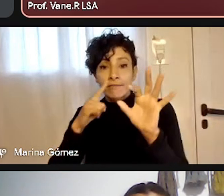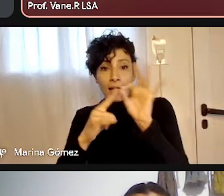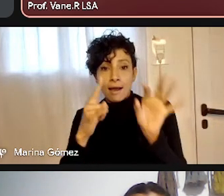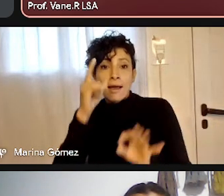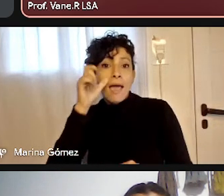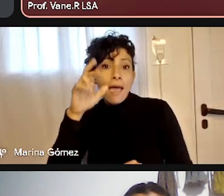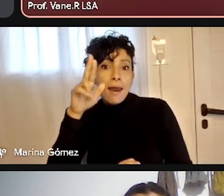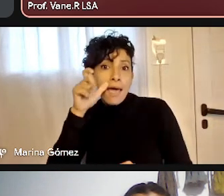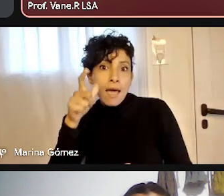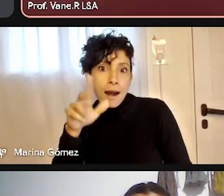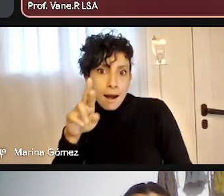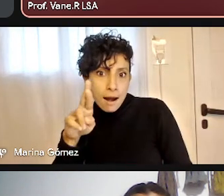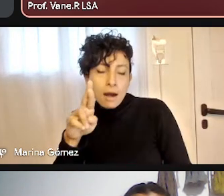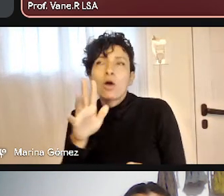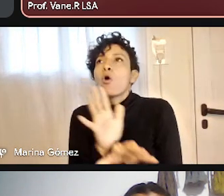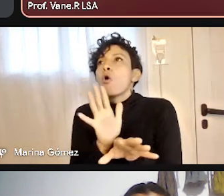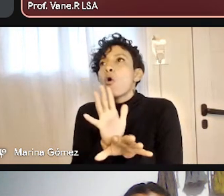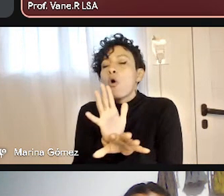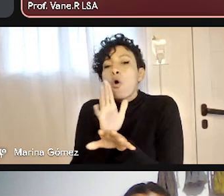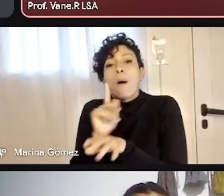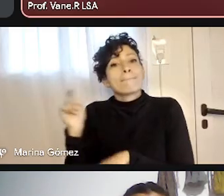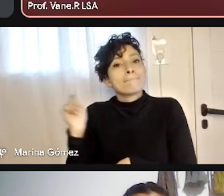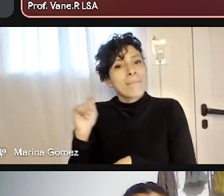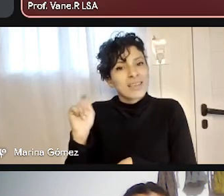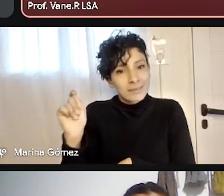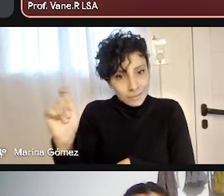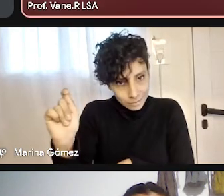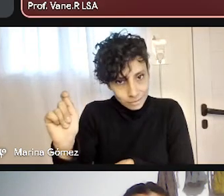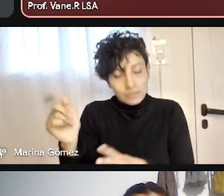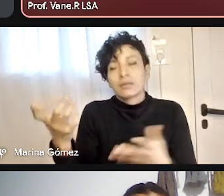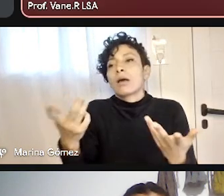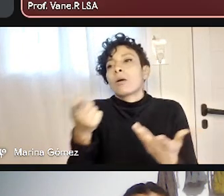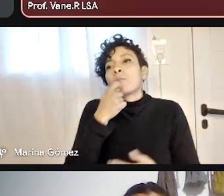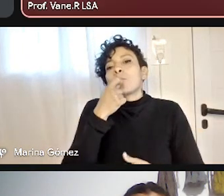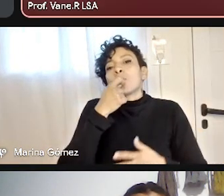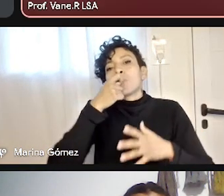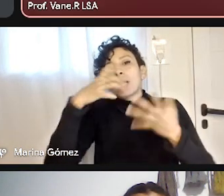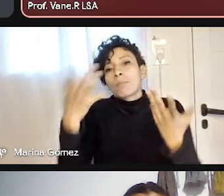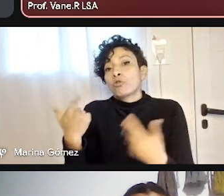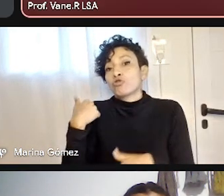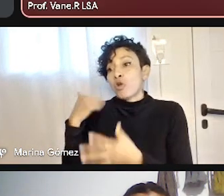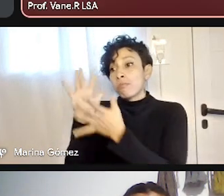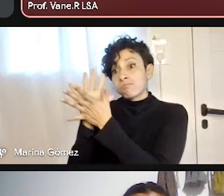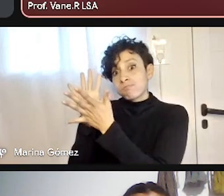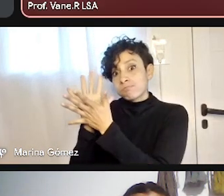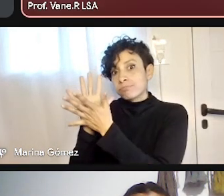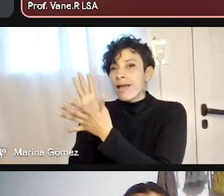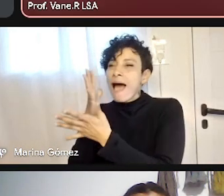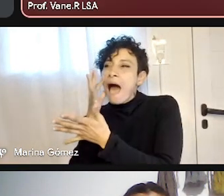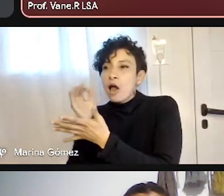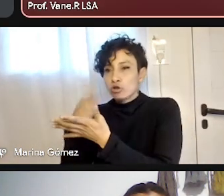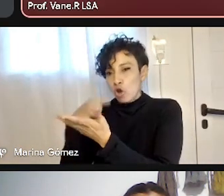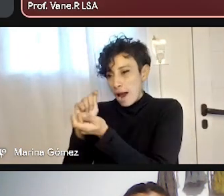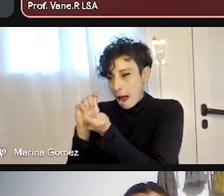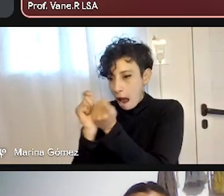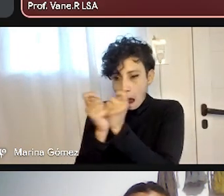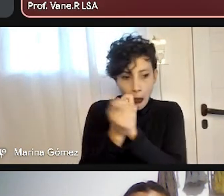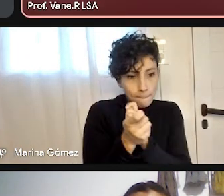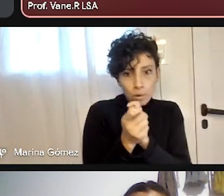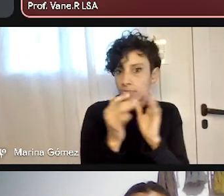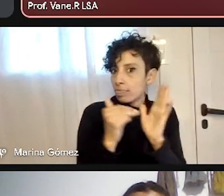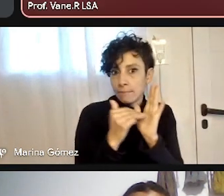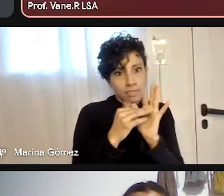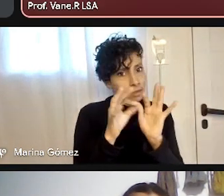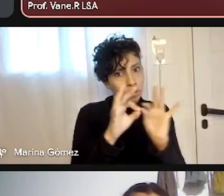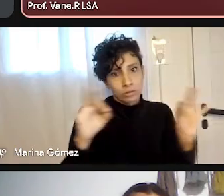meses, bueno, no hagan esto porque esta seña, si yo algún elemento le cambio, se transforma en otra cosa. Si es agosto, puede